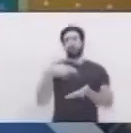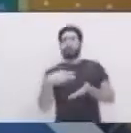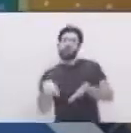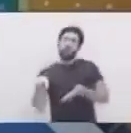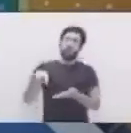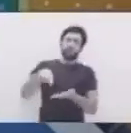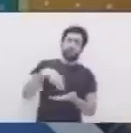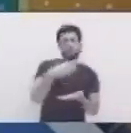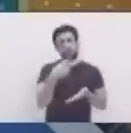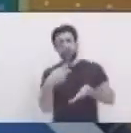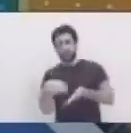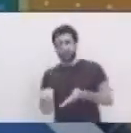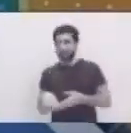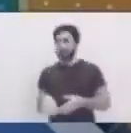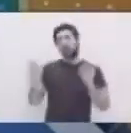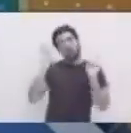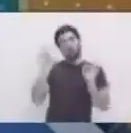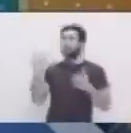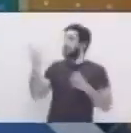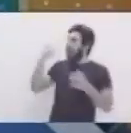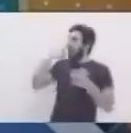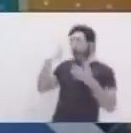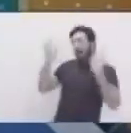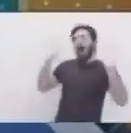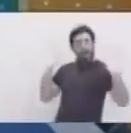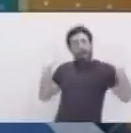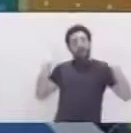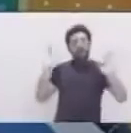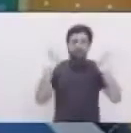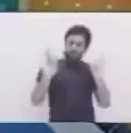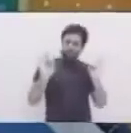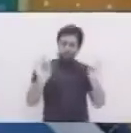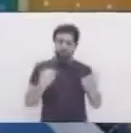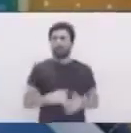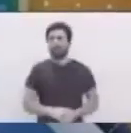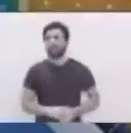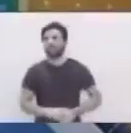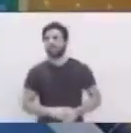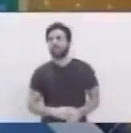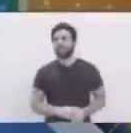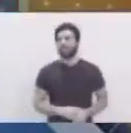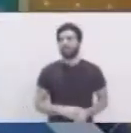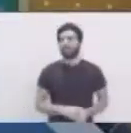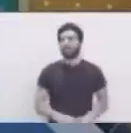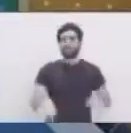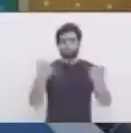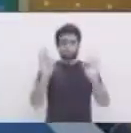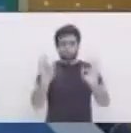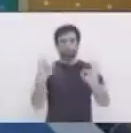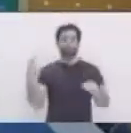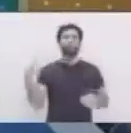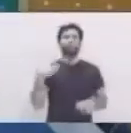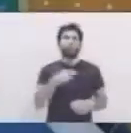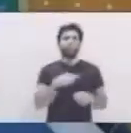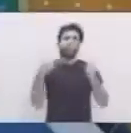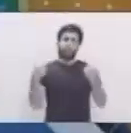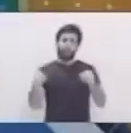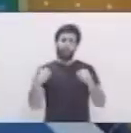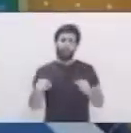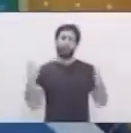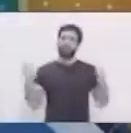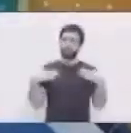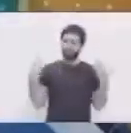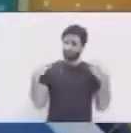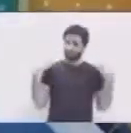es que baile muy bien, pero vamos a hacer el intento, me parece. Me apunto. Bueno, pues entonces vamos a hacer muchas cosas divertidas. Vamos a